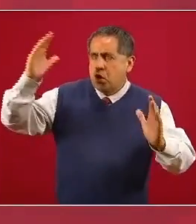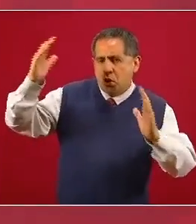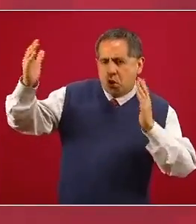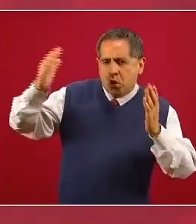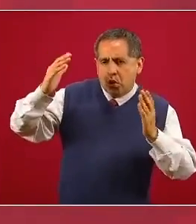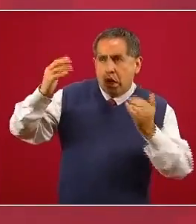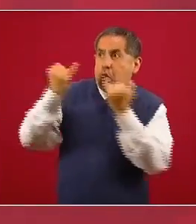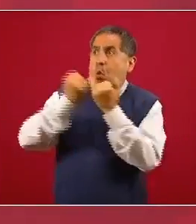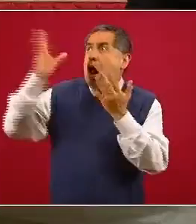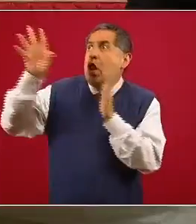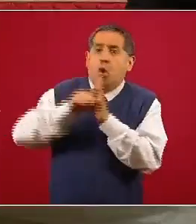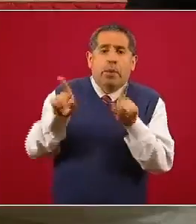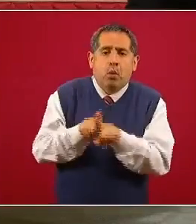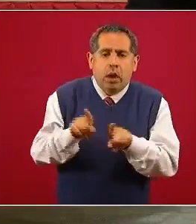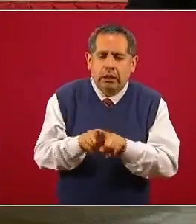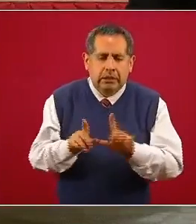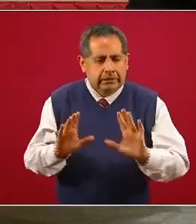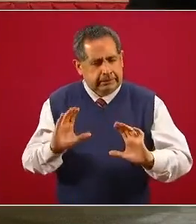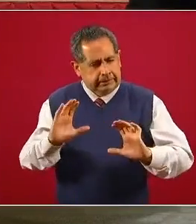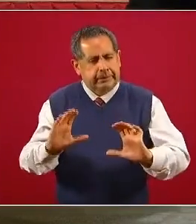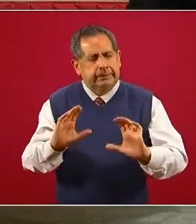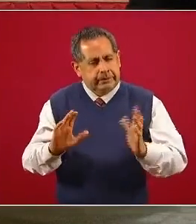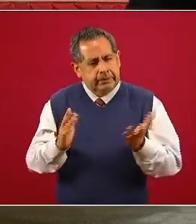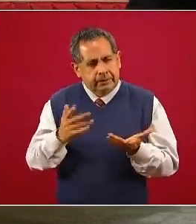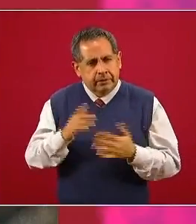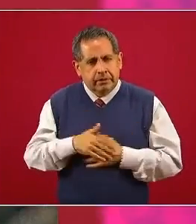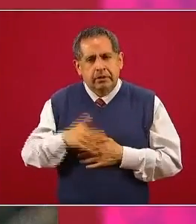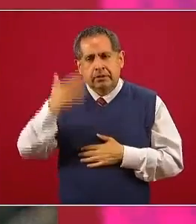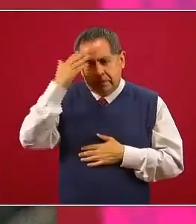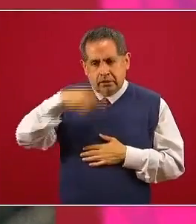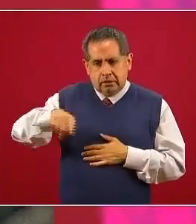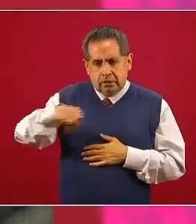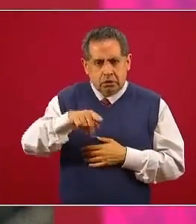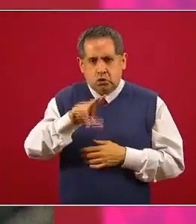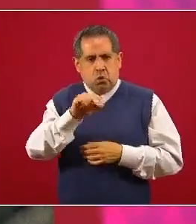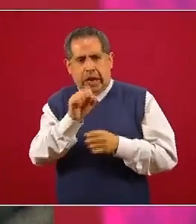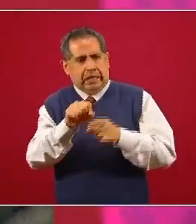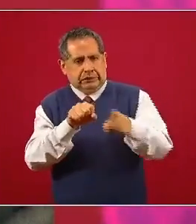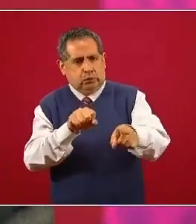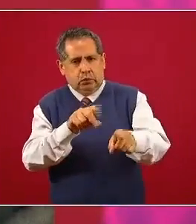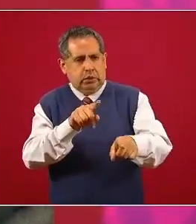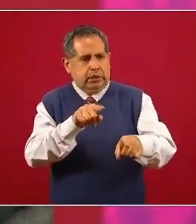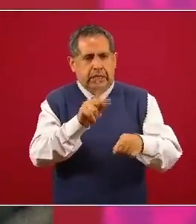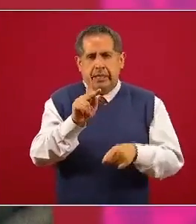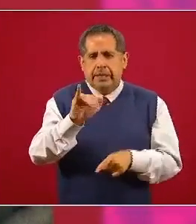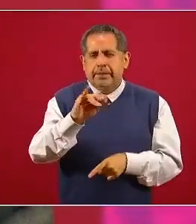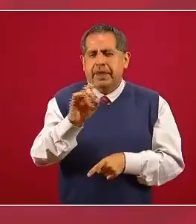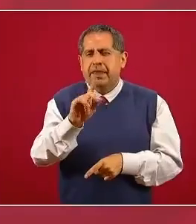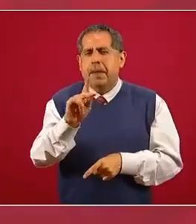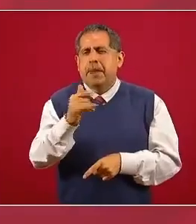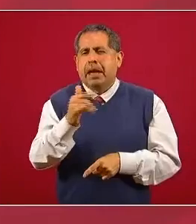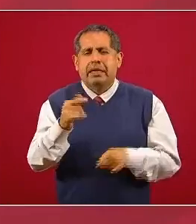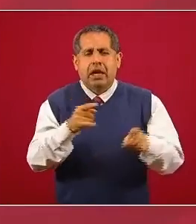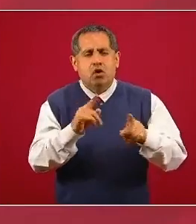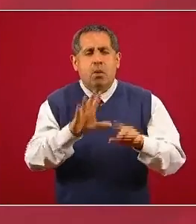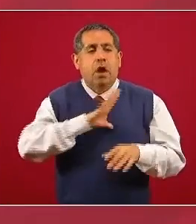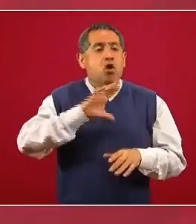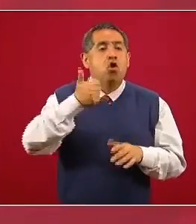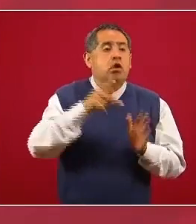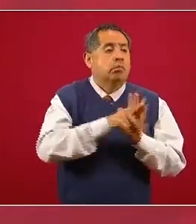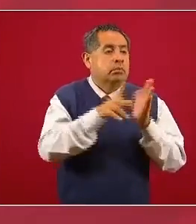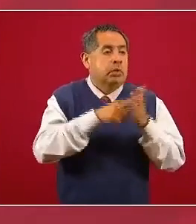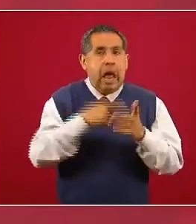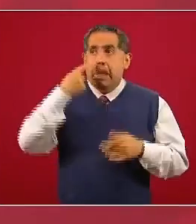interpretación. Desde luego, hemos visto la conducta, sé que no es ni de usted ni de pie de página, pero de algunos medios de